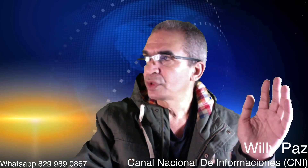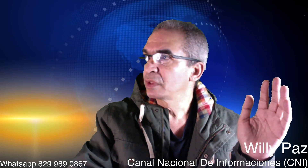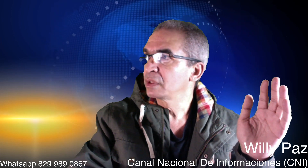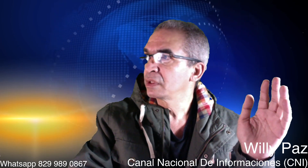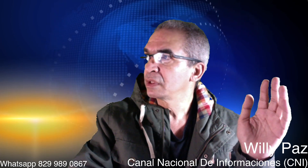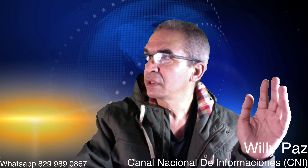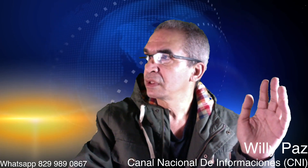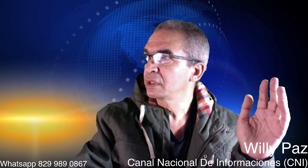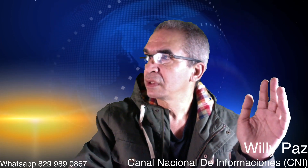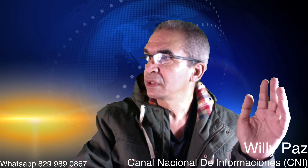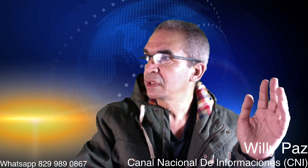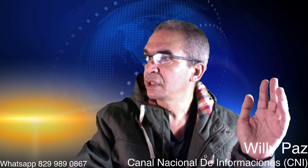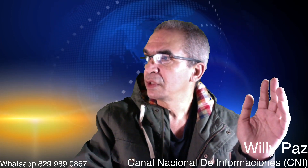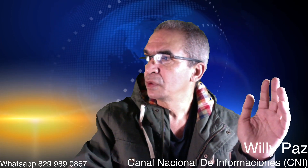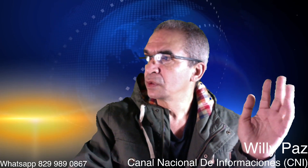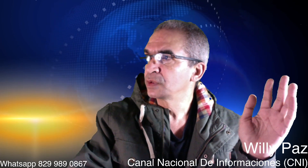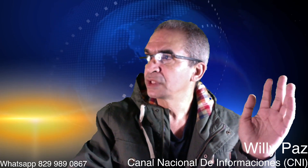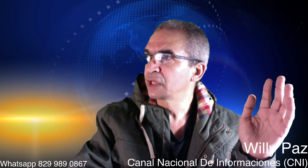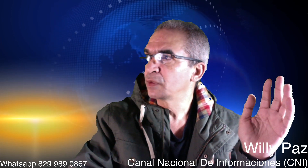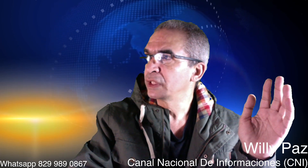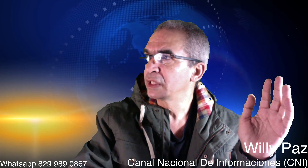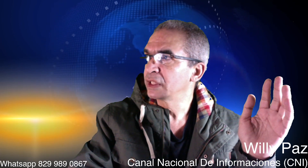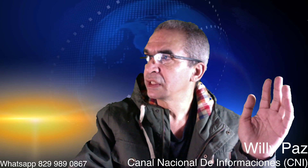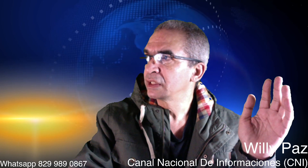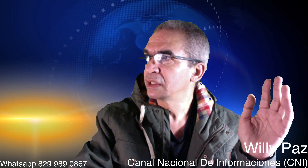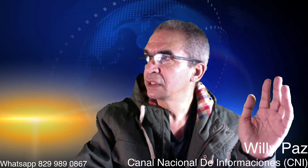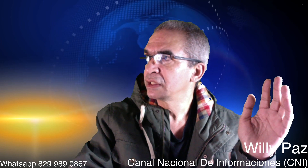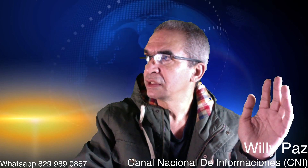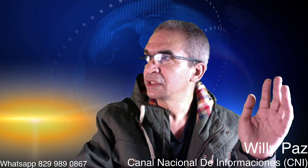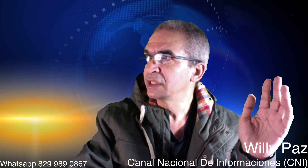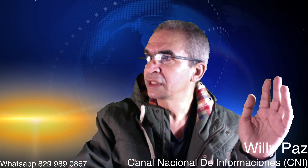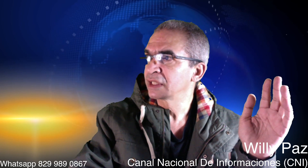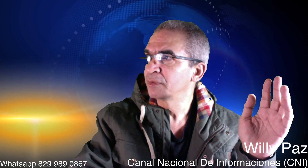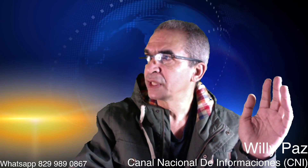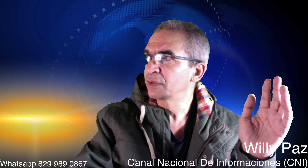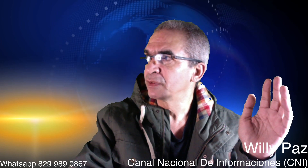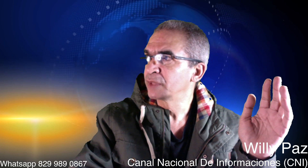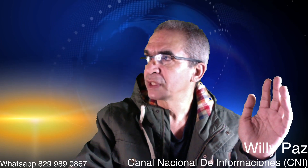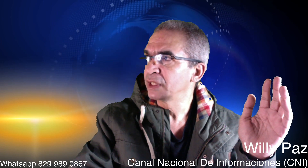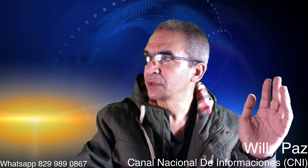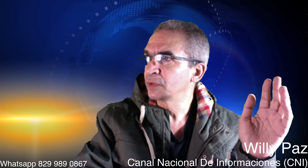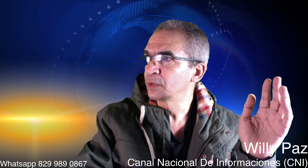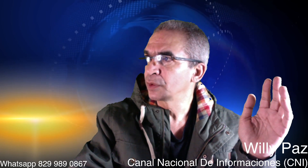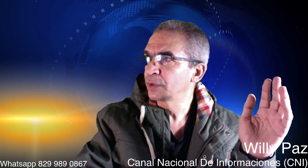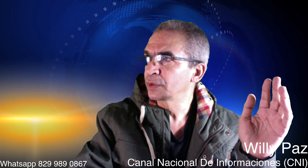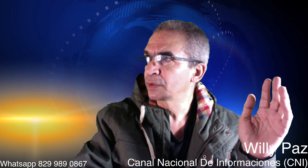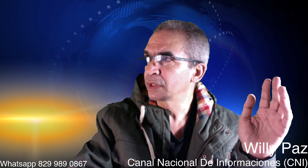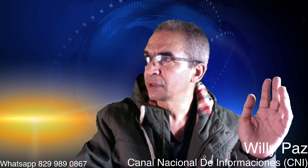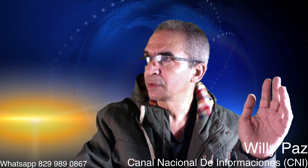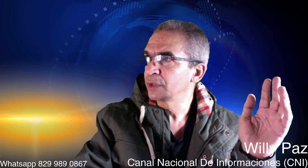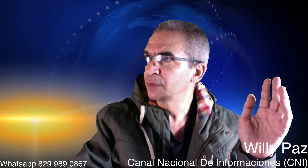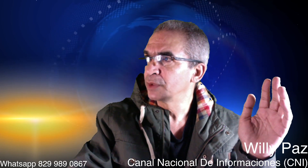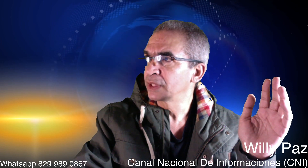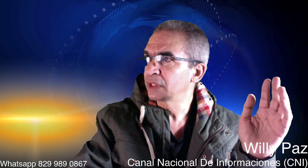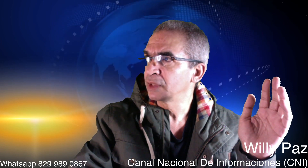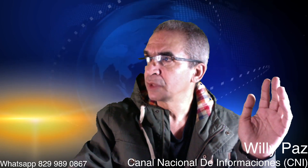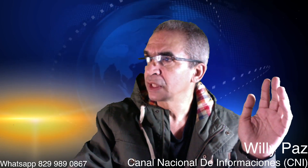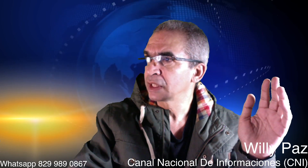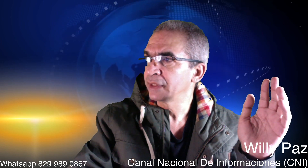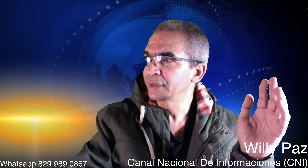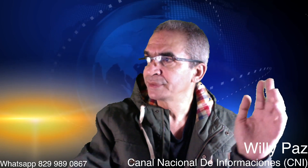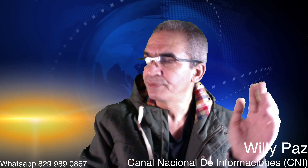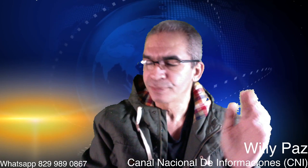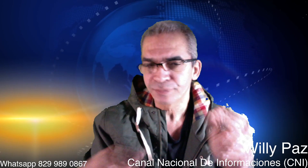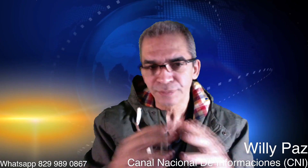aguerridos. Uno no se da cuenta si ya se cambiaron de partido, uno que otro, que lo veo muy activo en